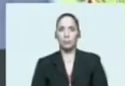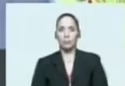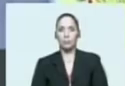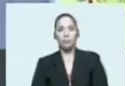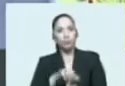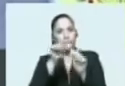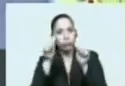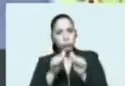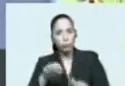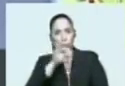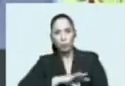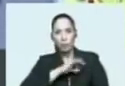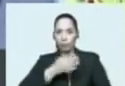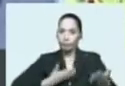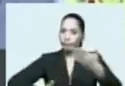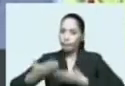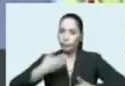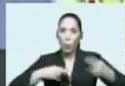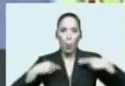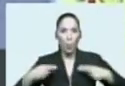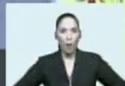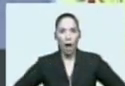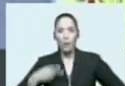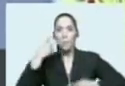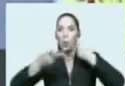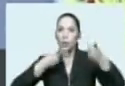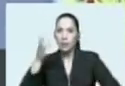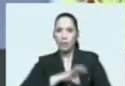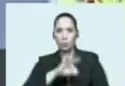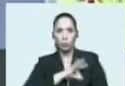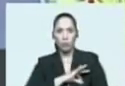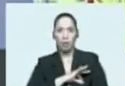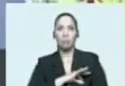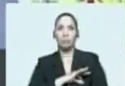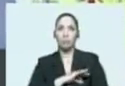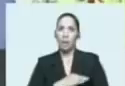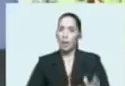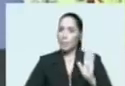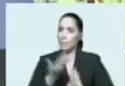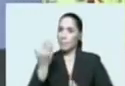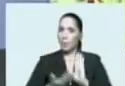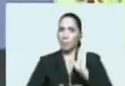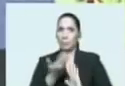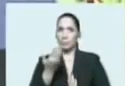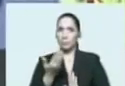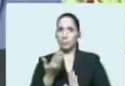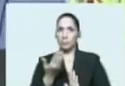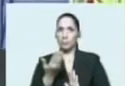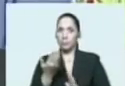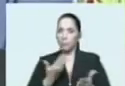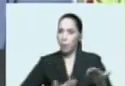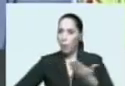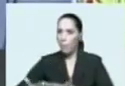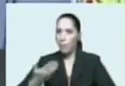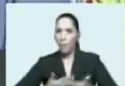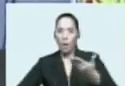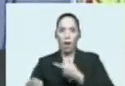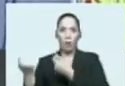de relación humana de relación política de relación social y fundamentalmente de accionar económico